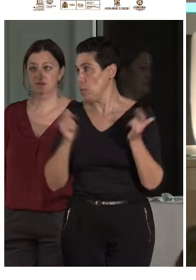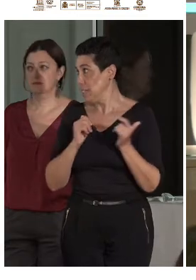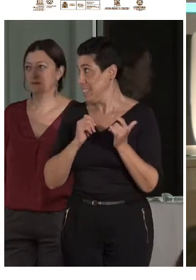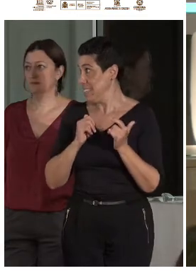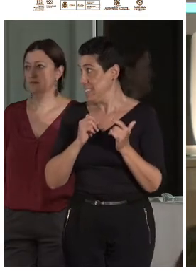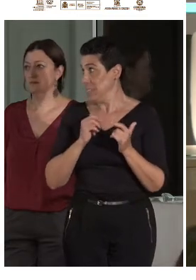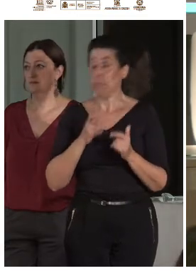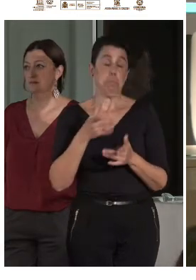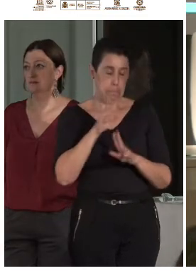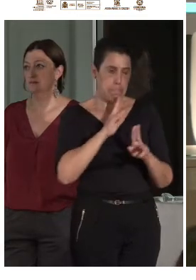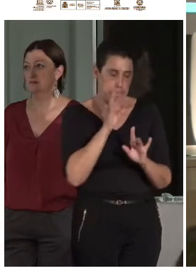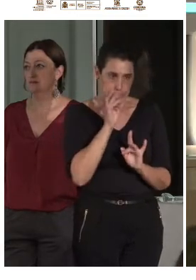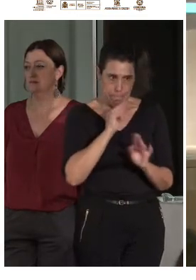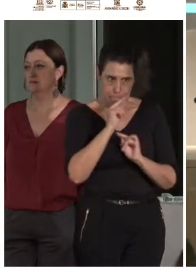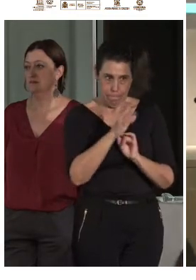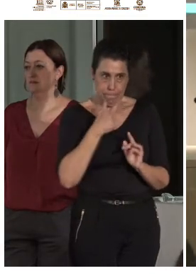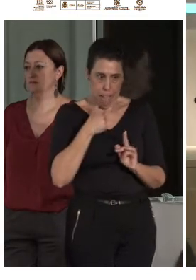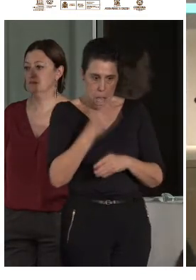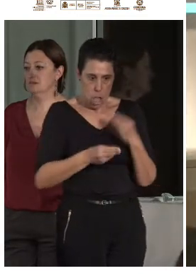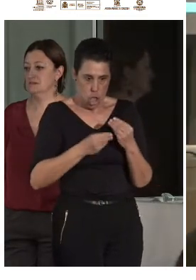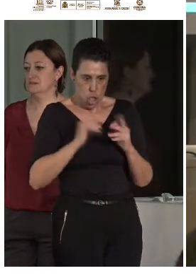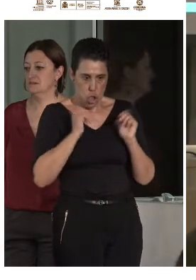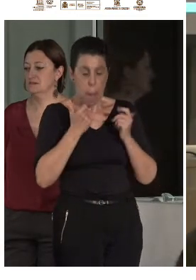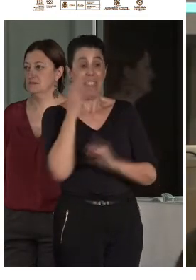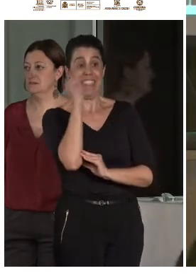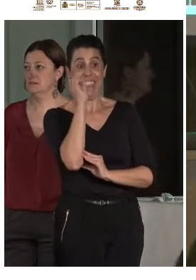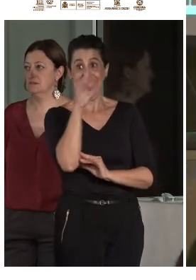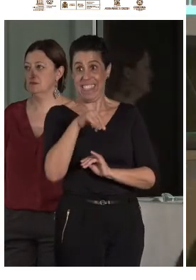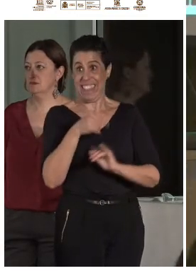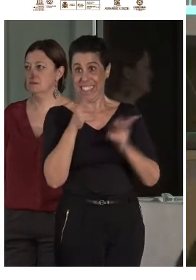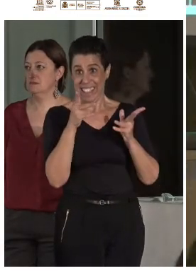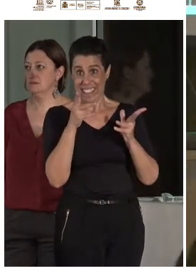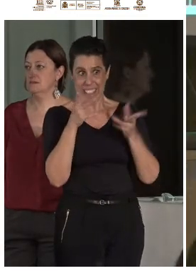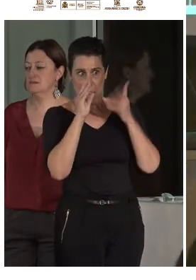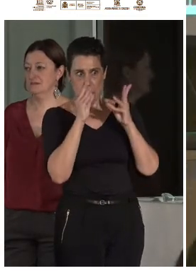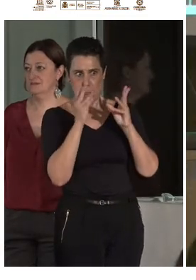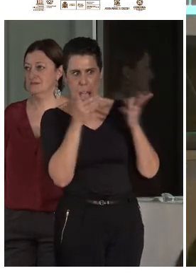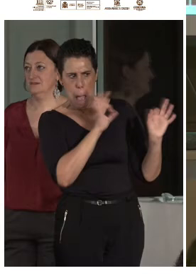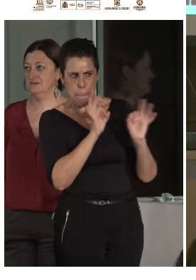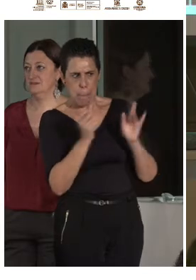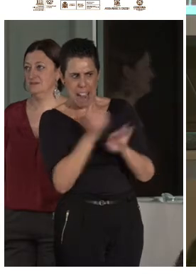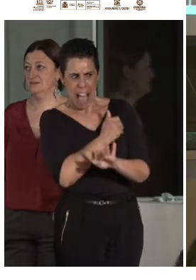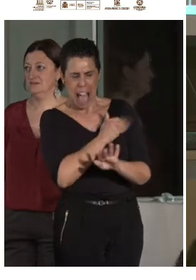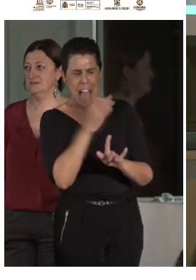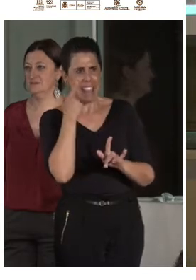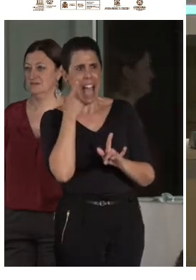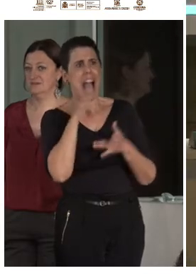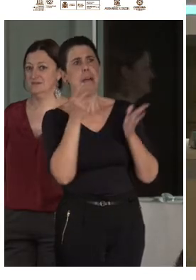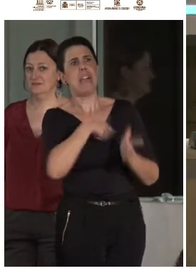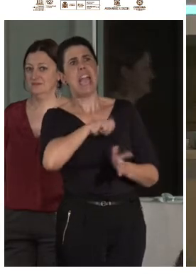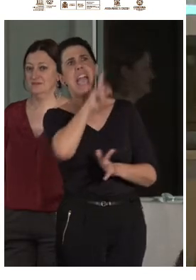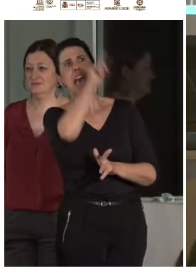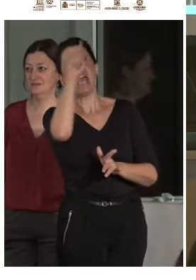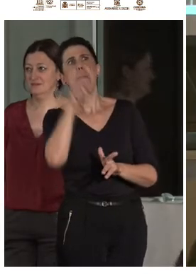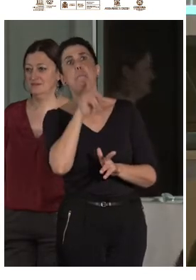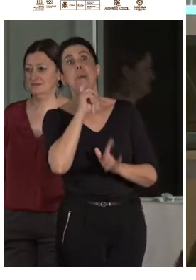Vale, en principio yo lo que hice cuando preparé la charla es buscar más sitios de España que hubiera. Evidentemente dediqué un rato y